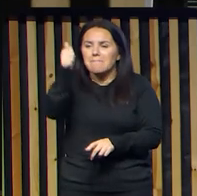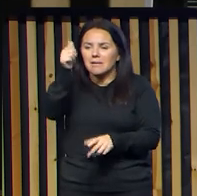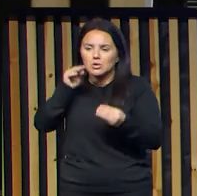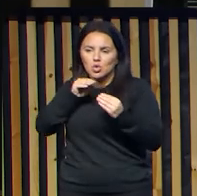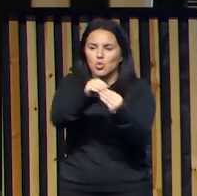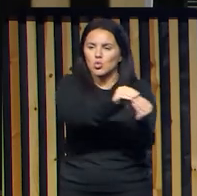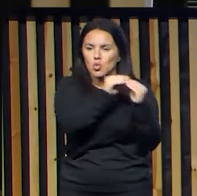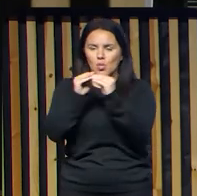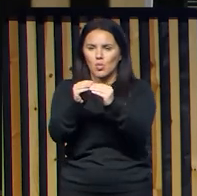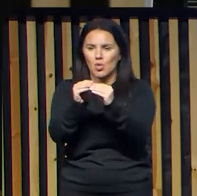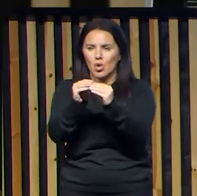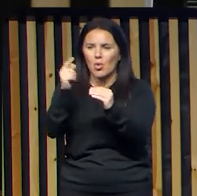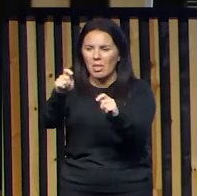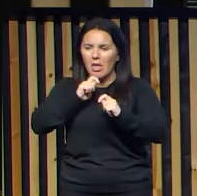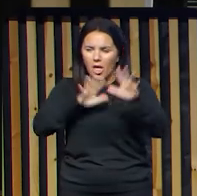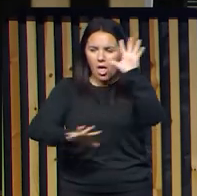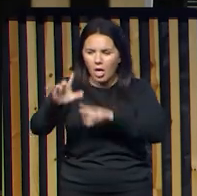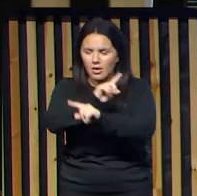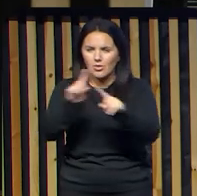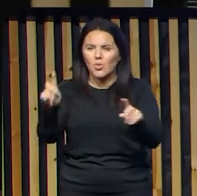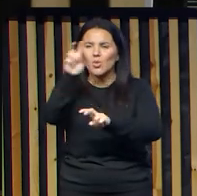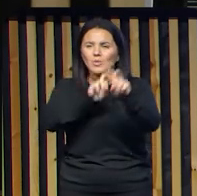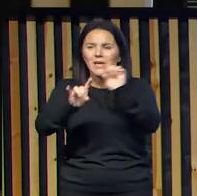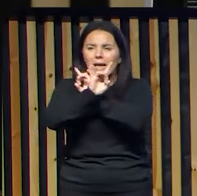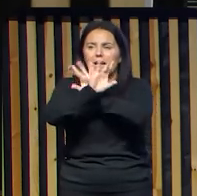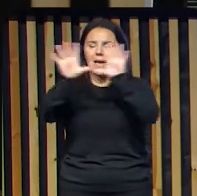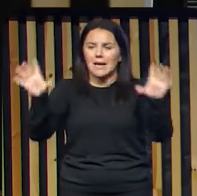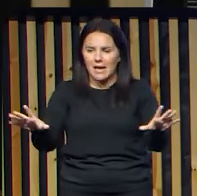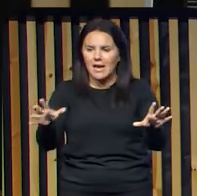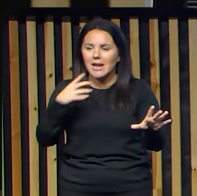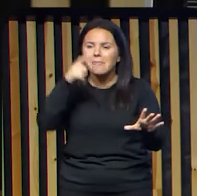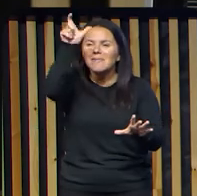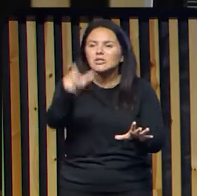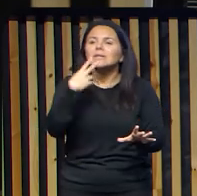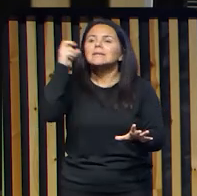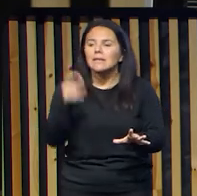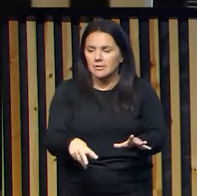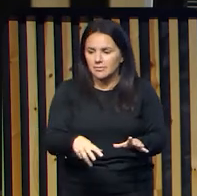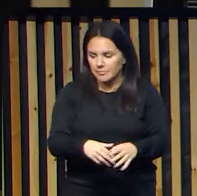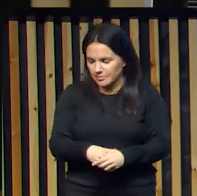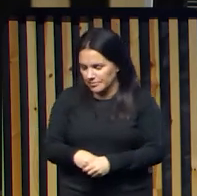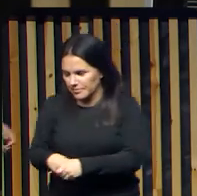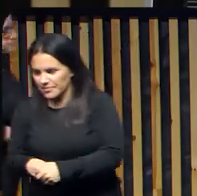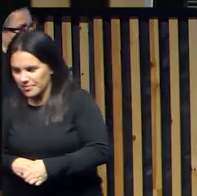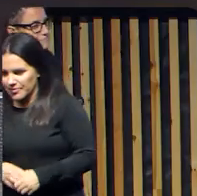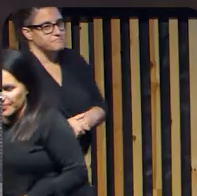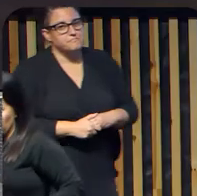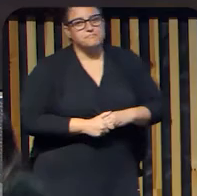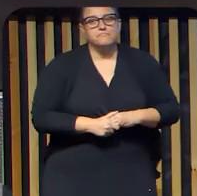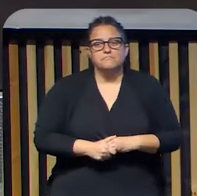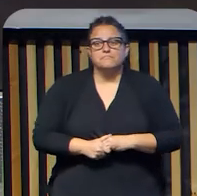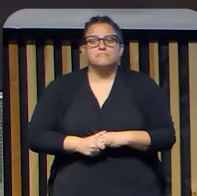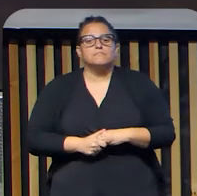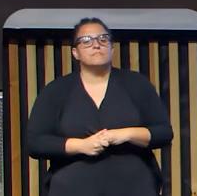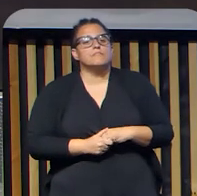referente no bueno Esto no lo puede hacer un única persona al final diciendo Oye que aquí estáis diciendo dos maneras diferentes porque